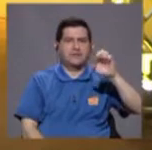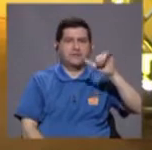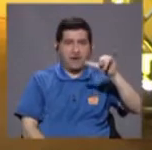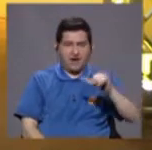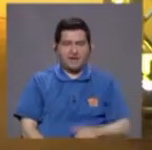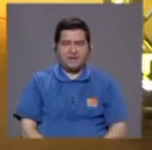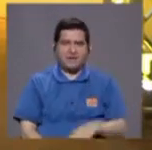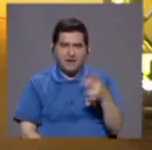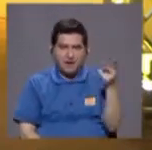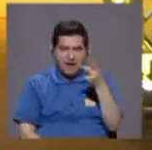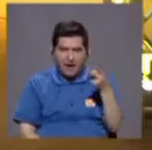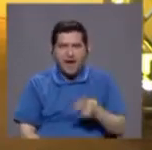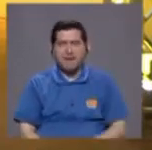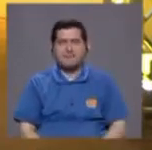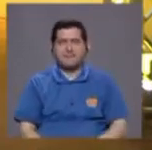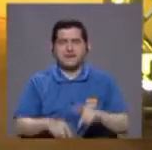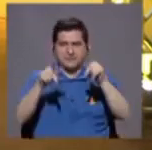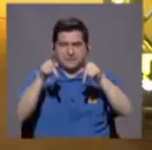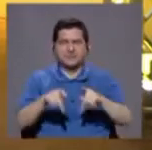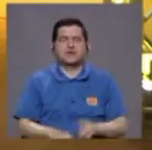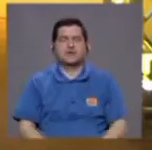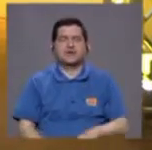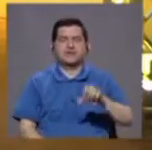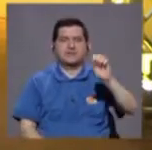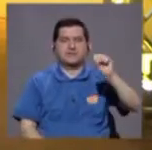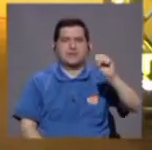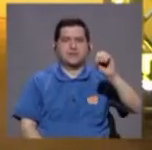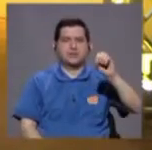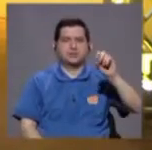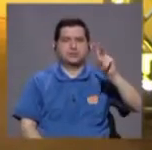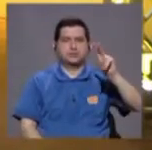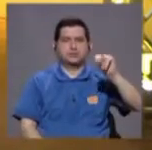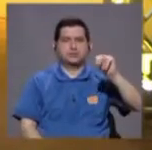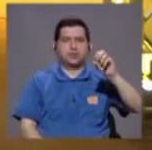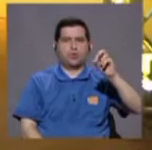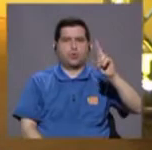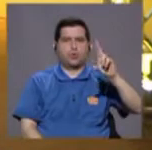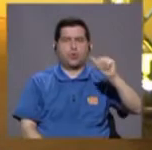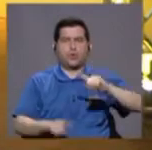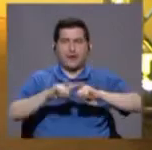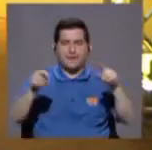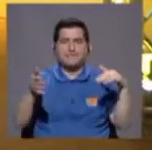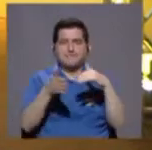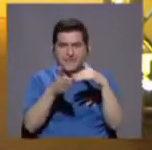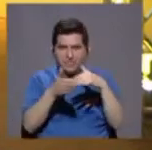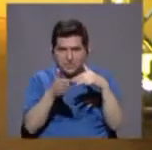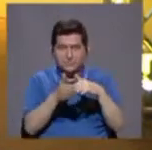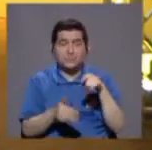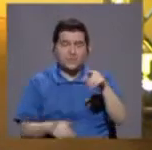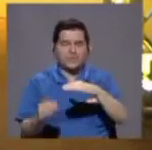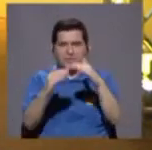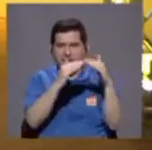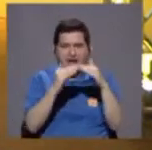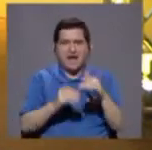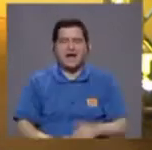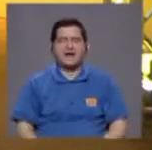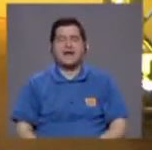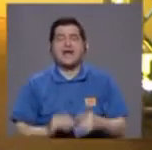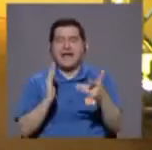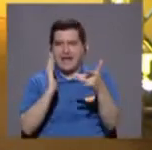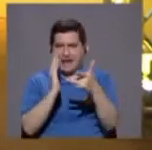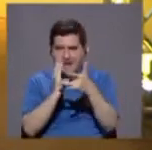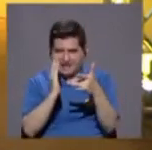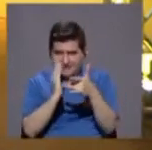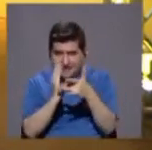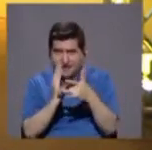ustedes dos son sonorenses, ambos estudiaron en la ciudad de Monterrey, en el Tecnológico de Monterrey.